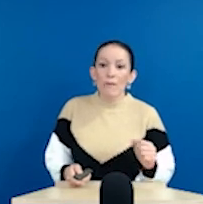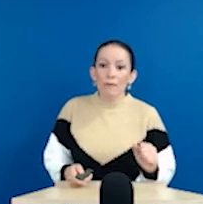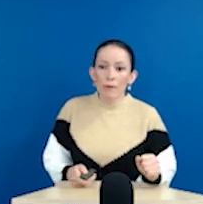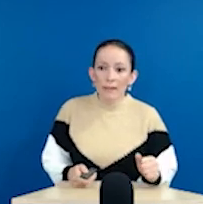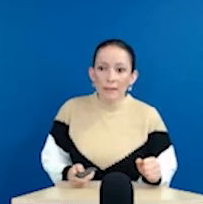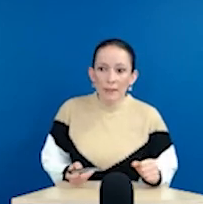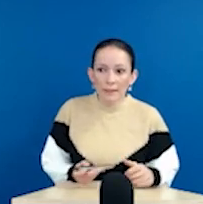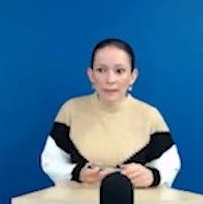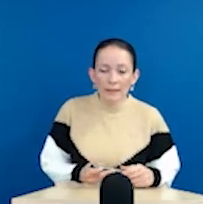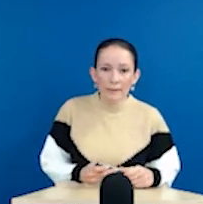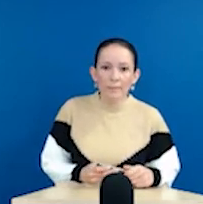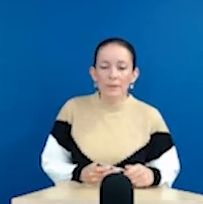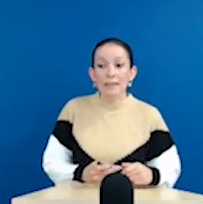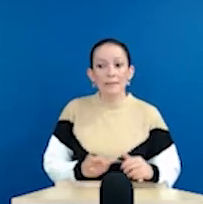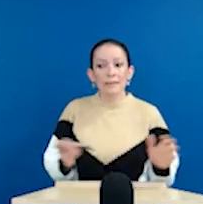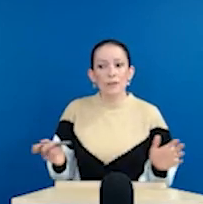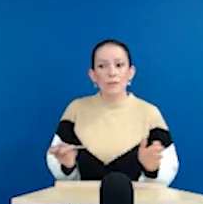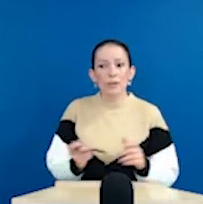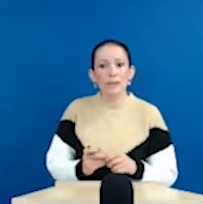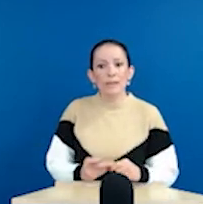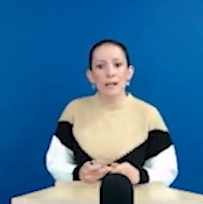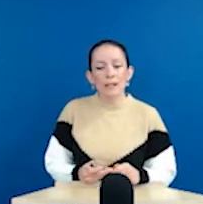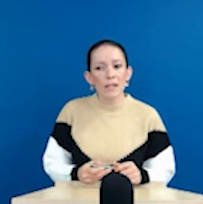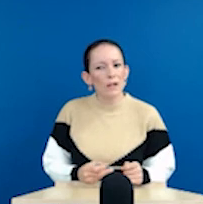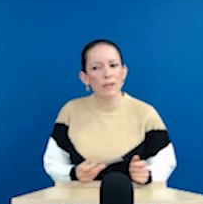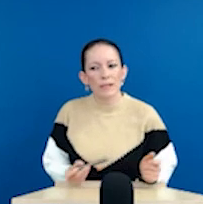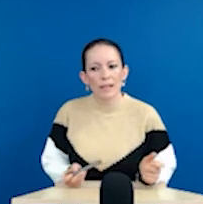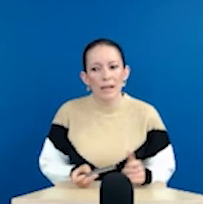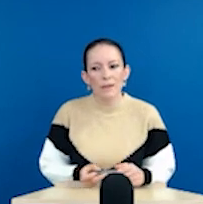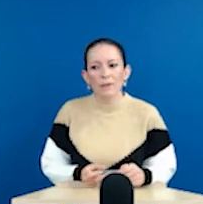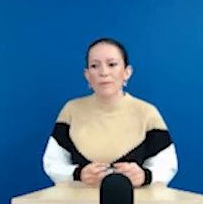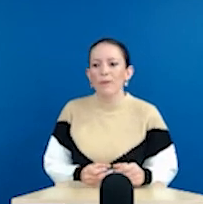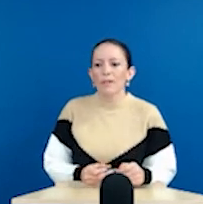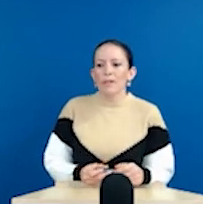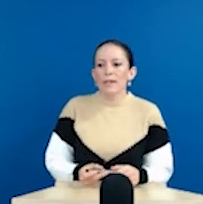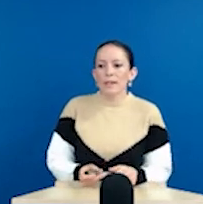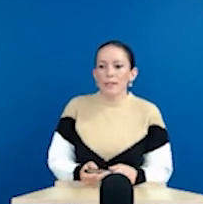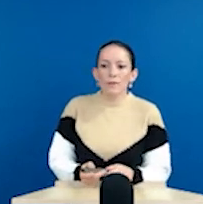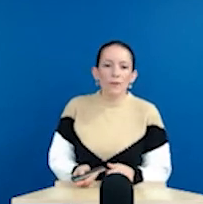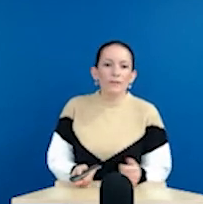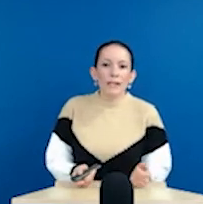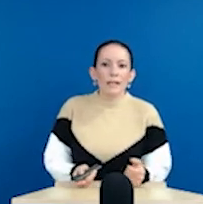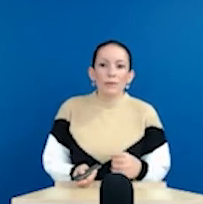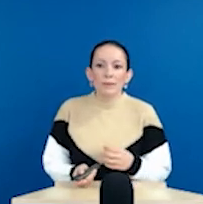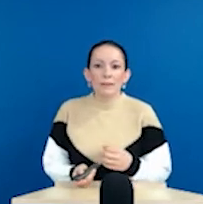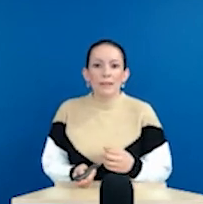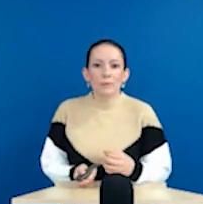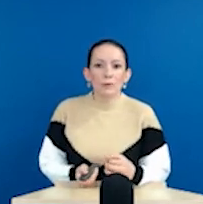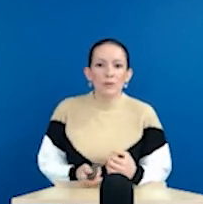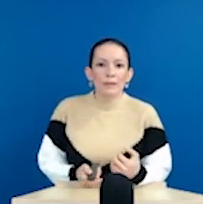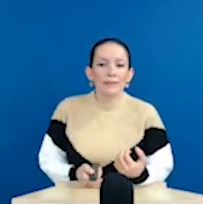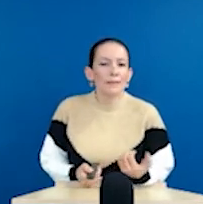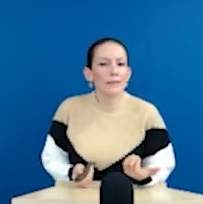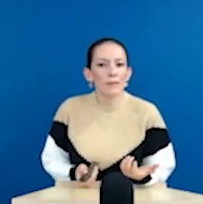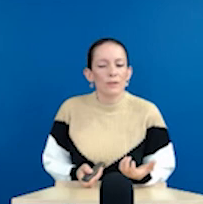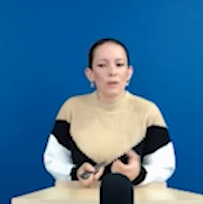crear confort en ese paciente, tan sencillo como un ambiente tranquilo, ventilado, como no forzar. Los pacientes de